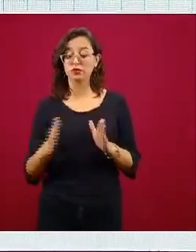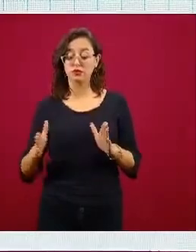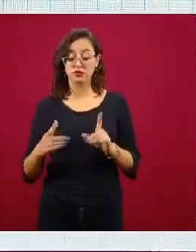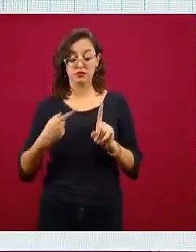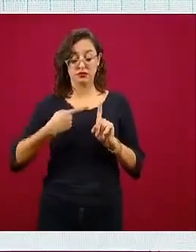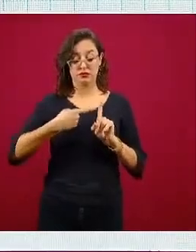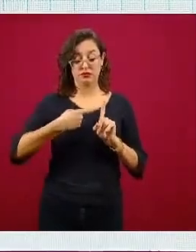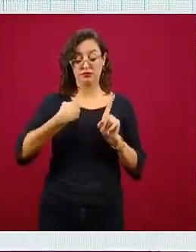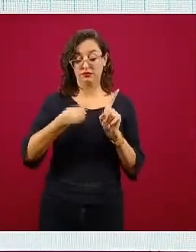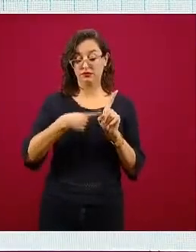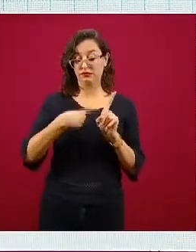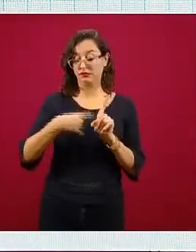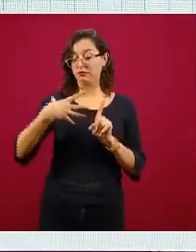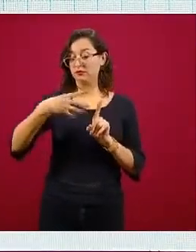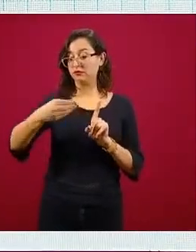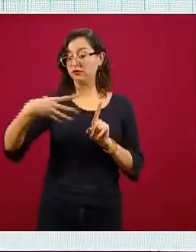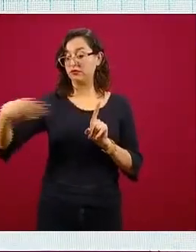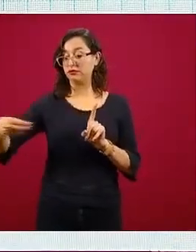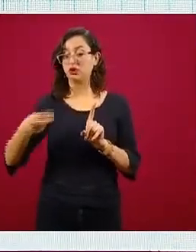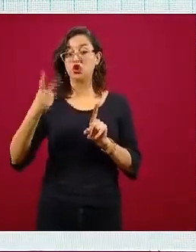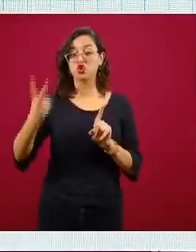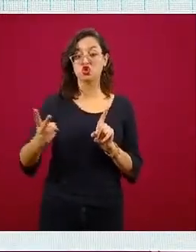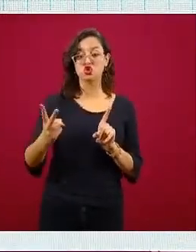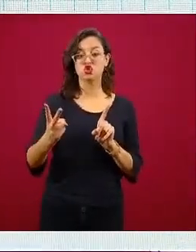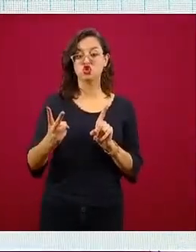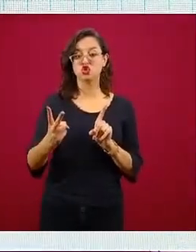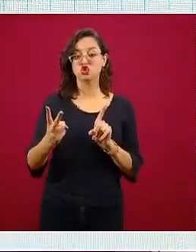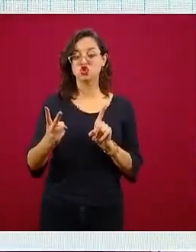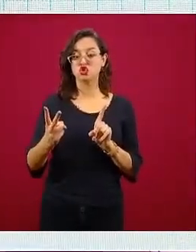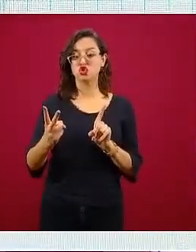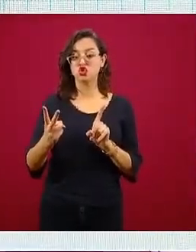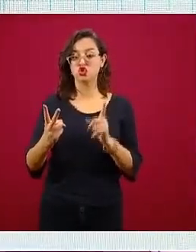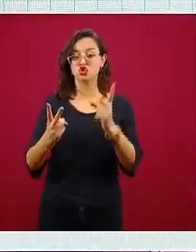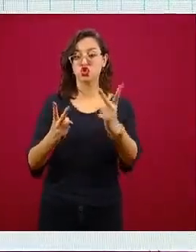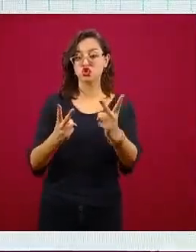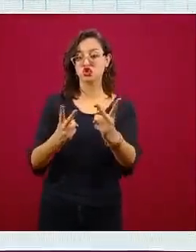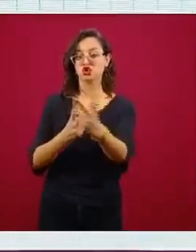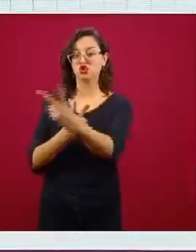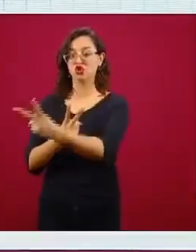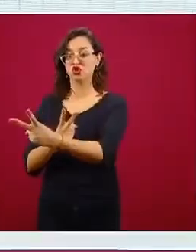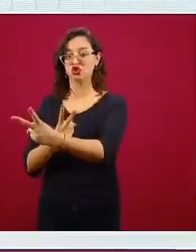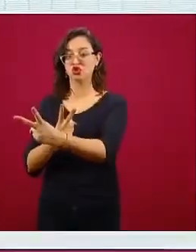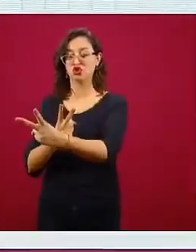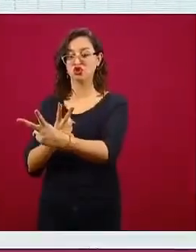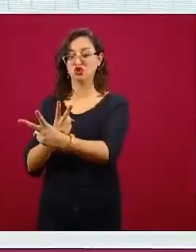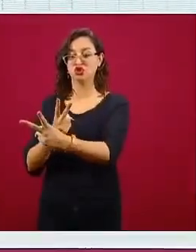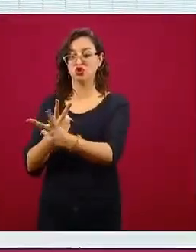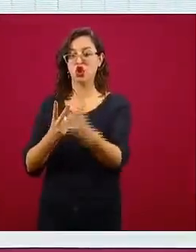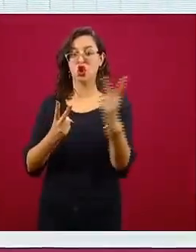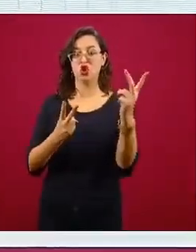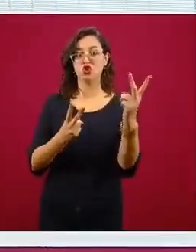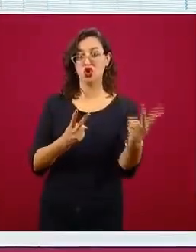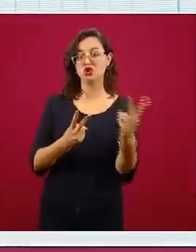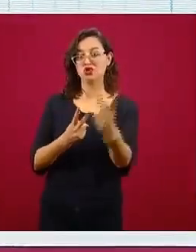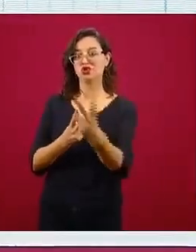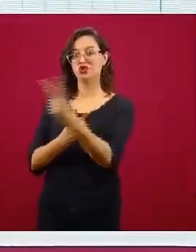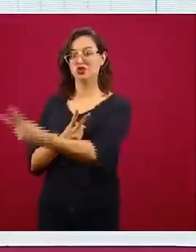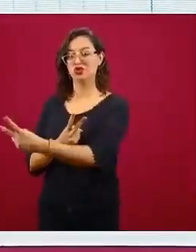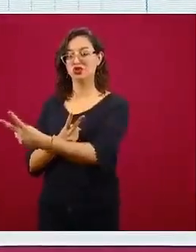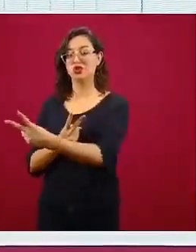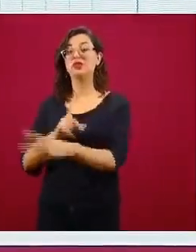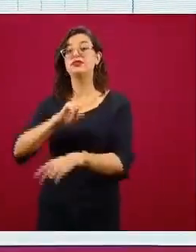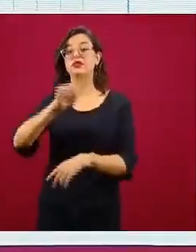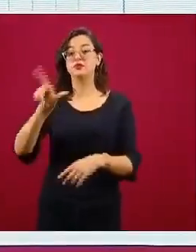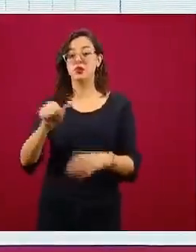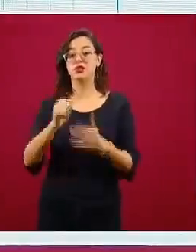2 contagios por persona. La epidemia crece. Después bajó, después aquí,